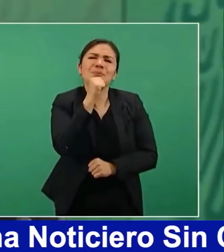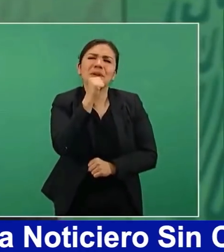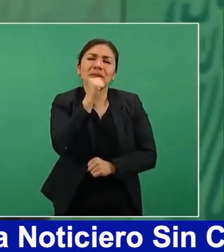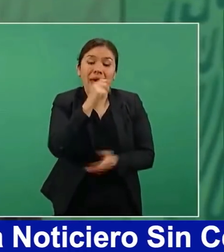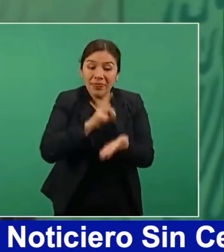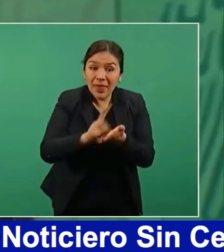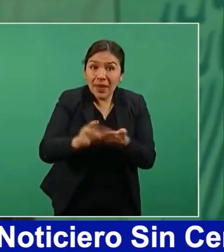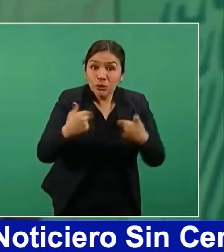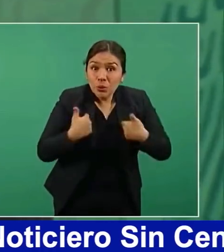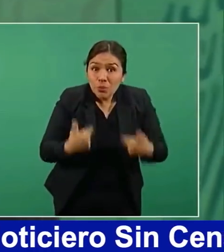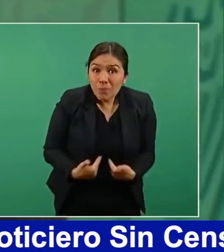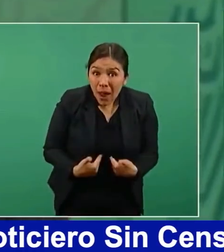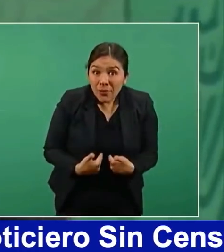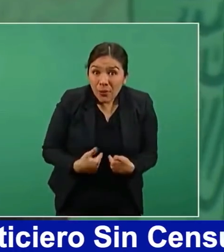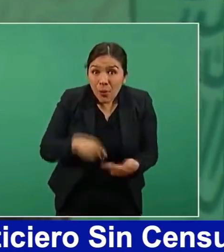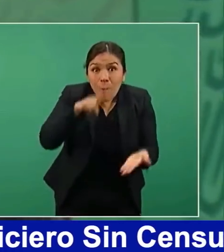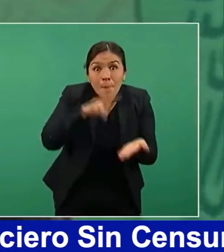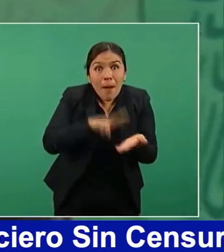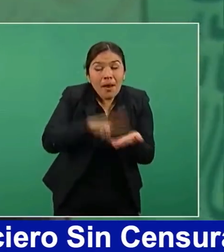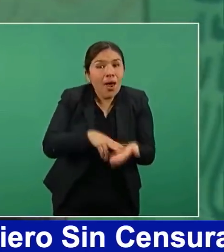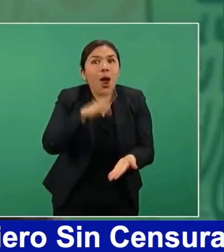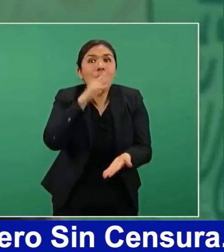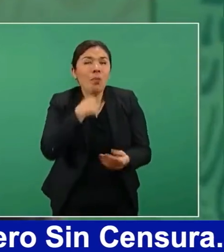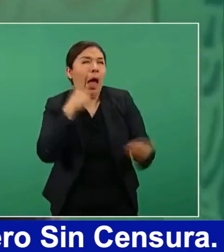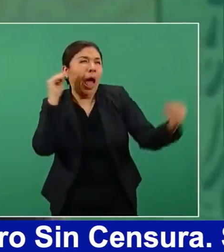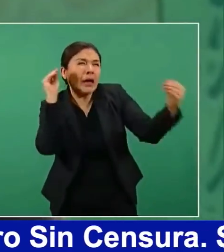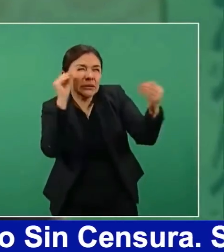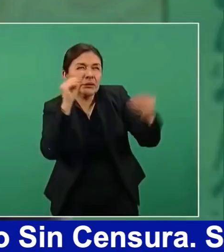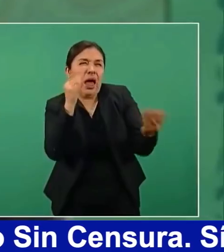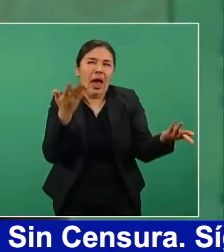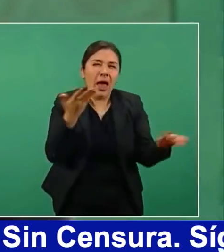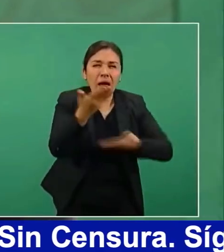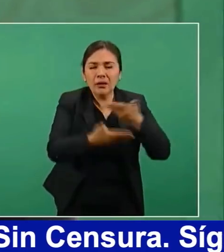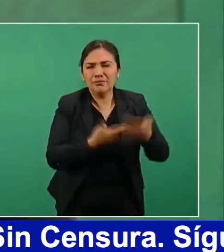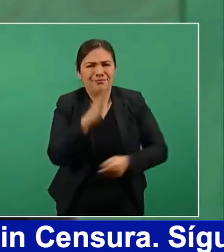los derechos humanos no se pueden negociar.